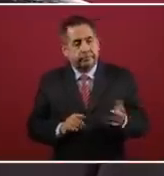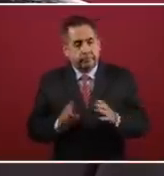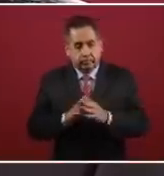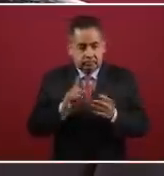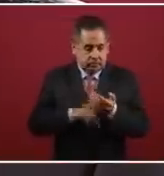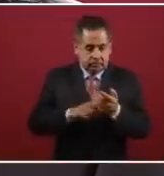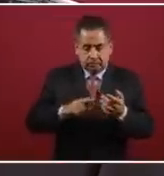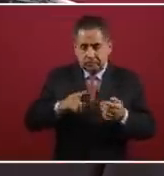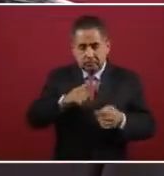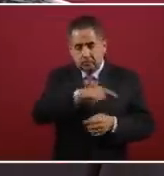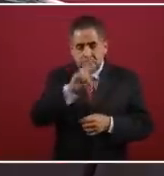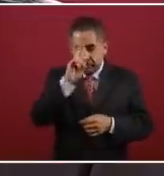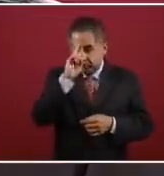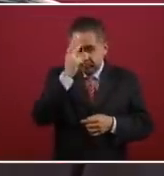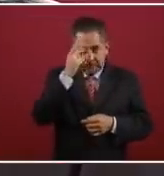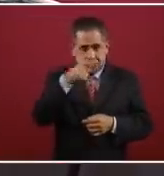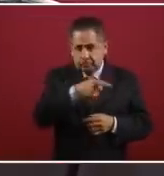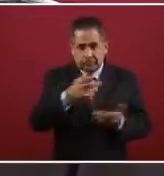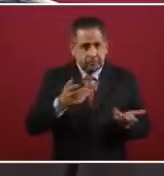una malentendida